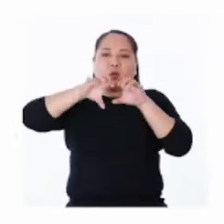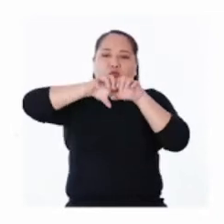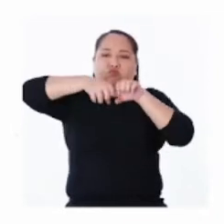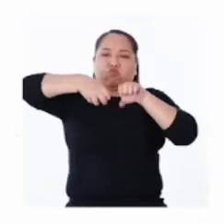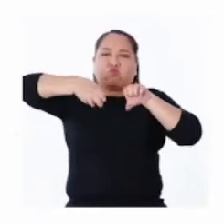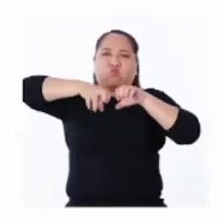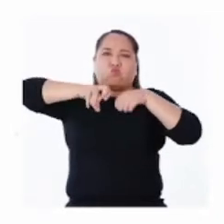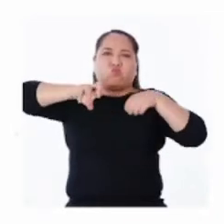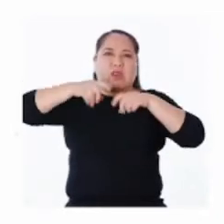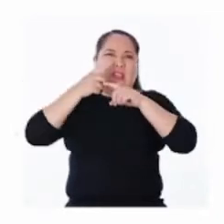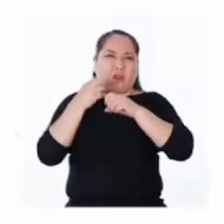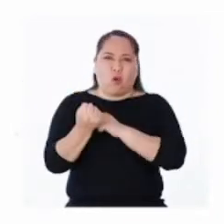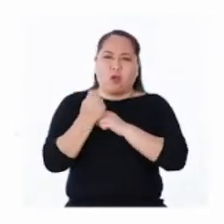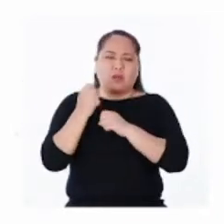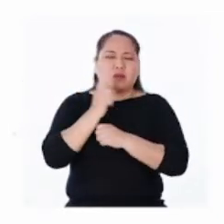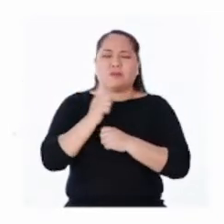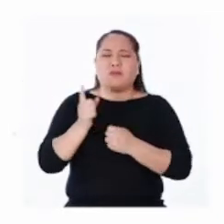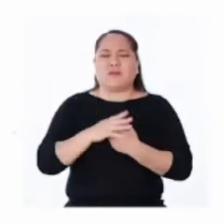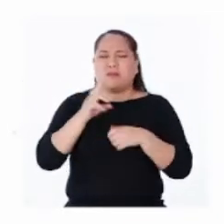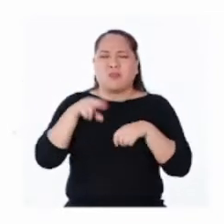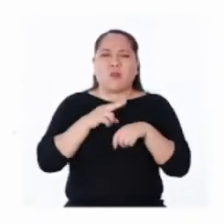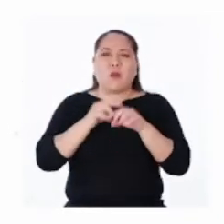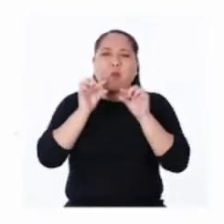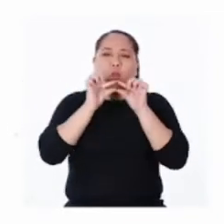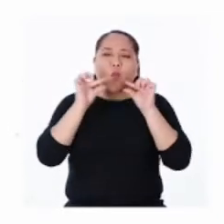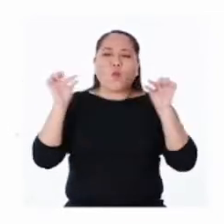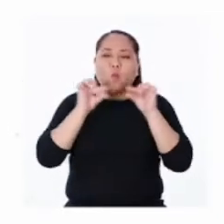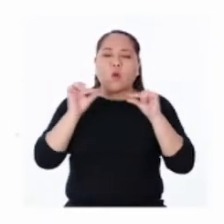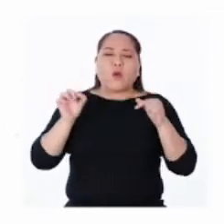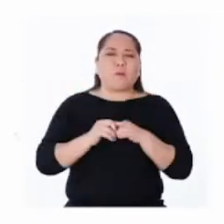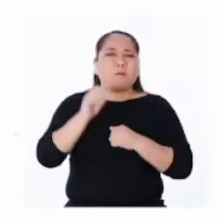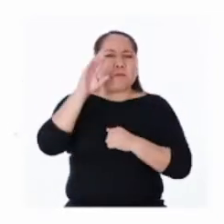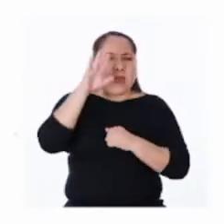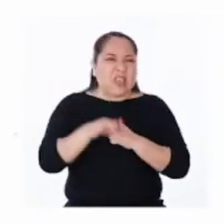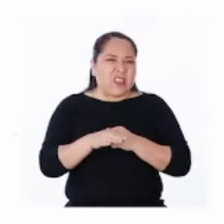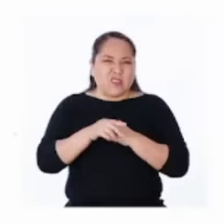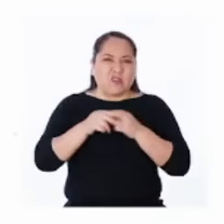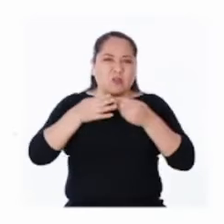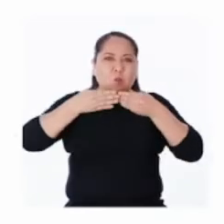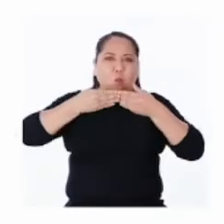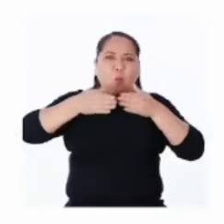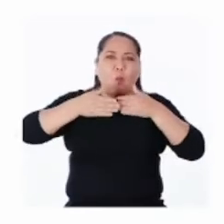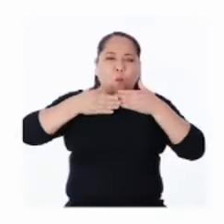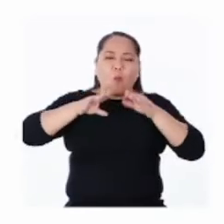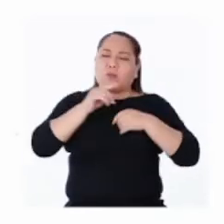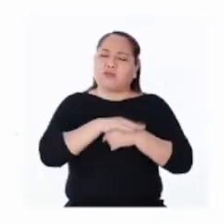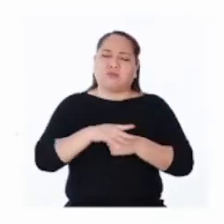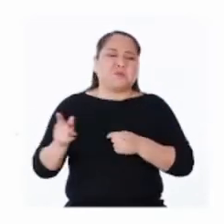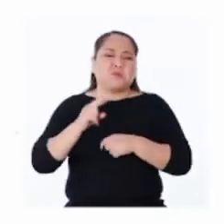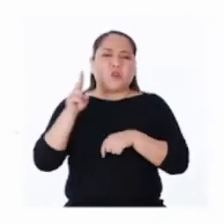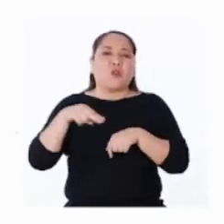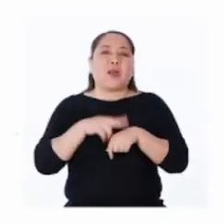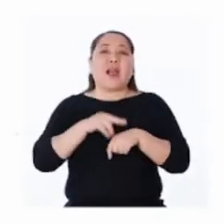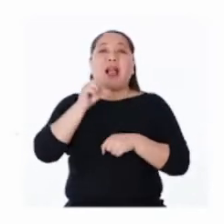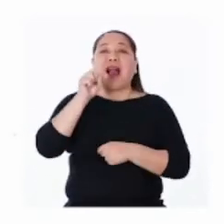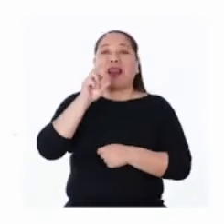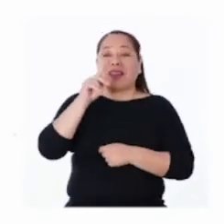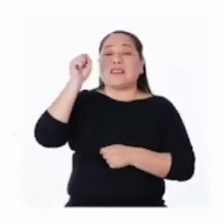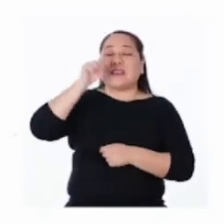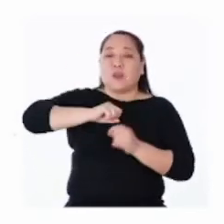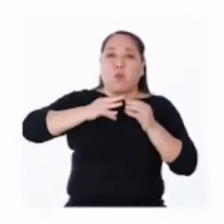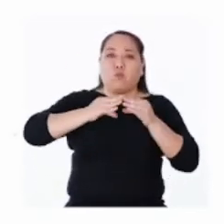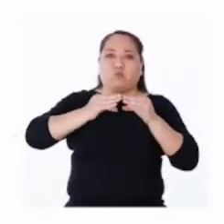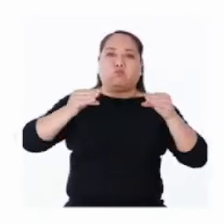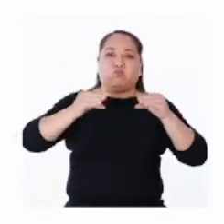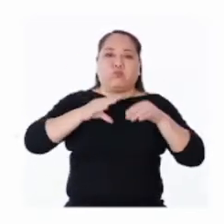una pared tan gruesa como la de las arterias, y su pared contiene muchas menos fibras musculares y elásticas. Así pueden